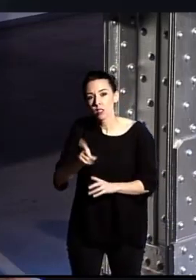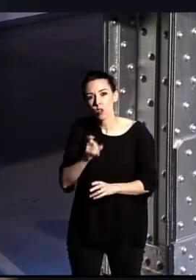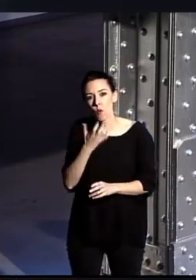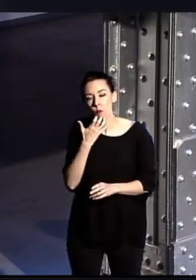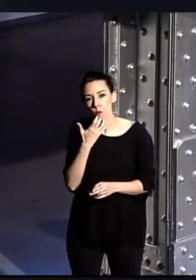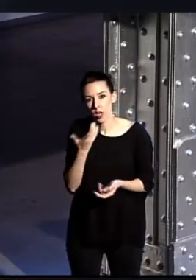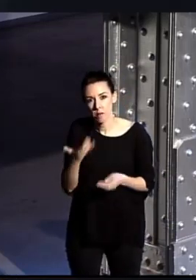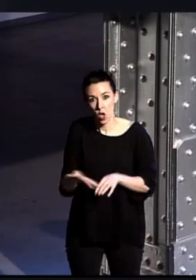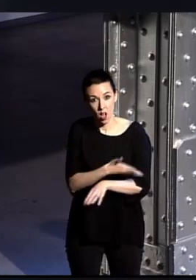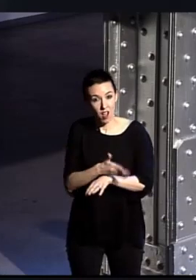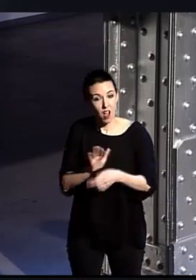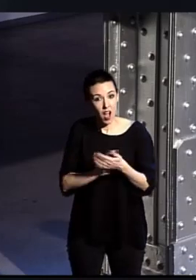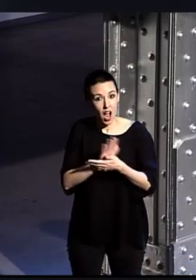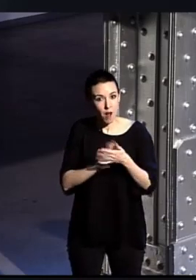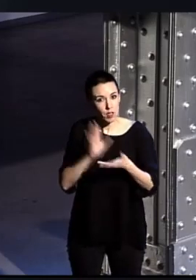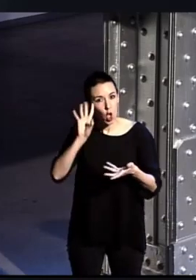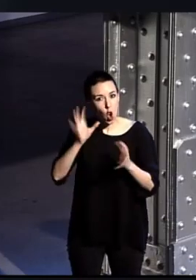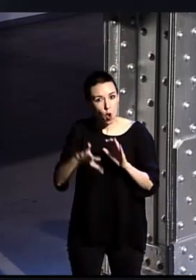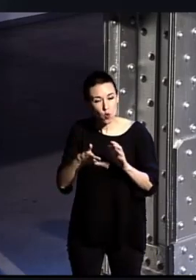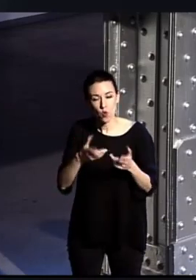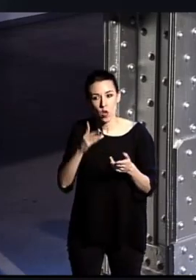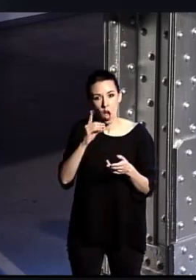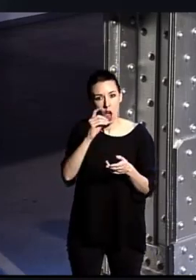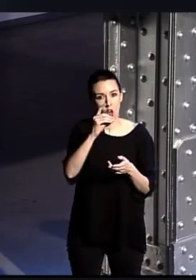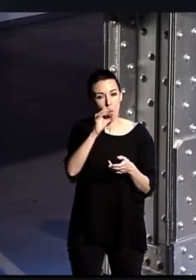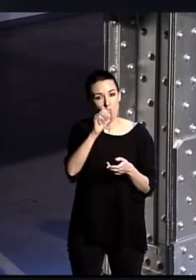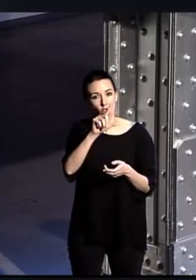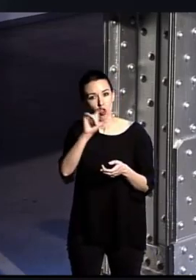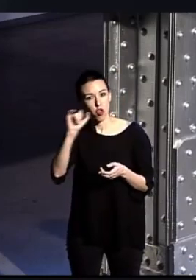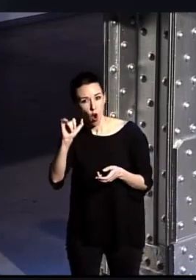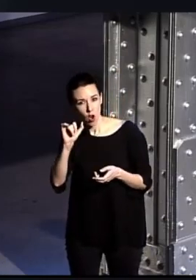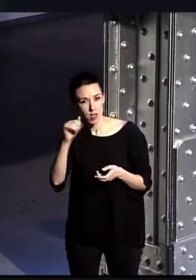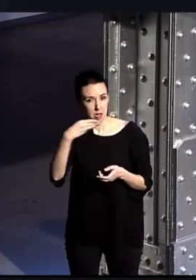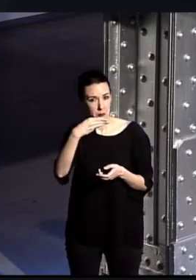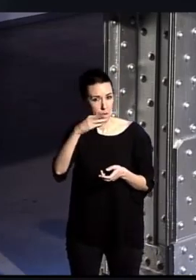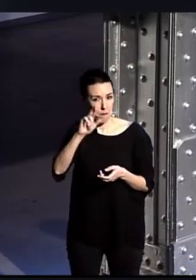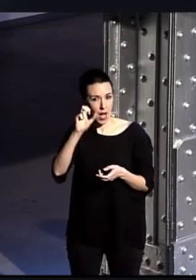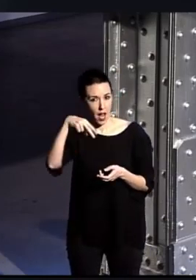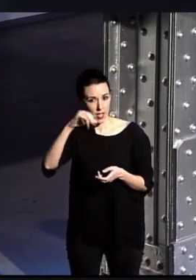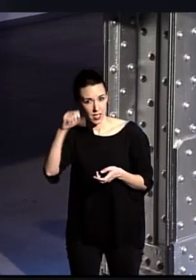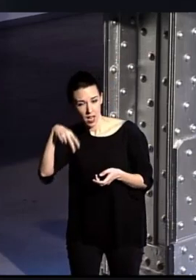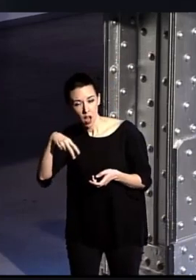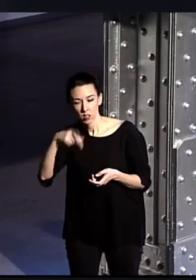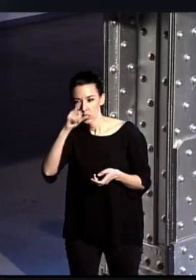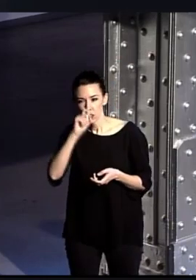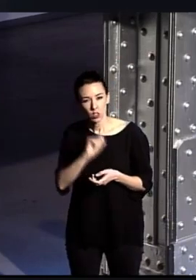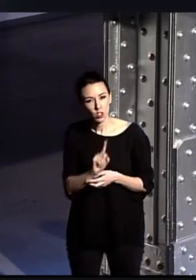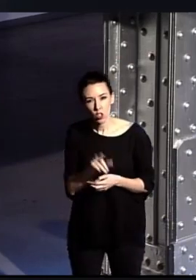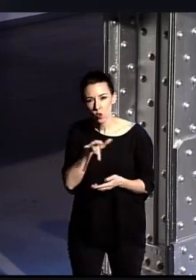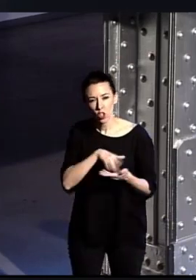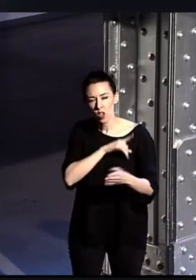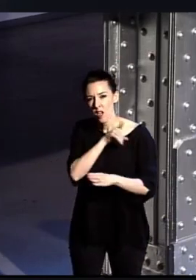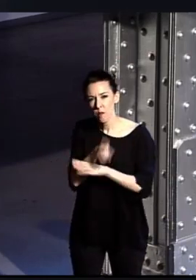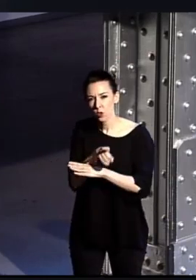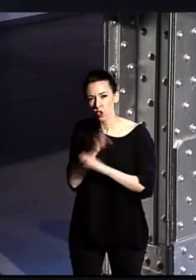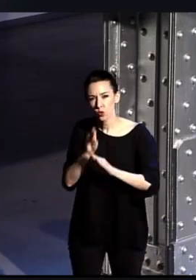por ejemplo, antes habéis hablado de La locura de Dolly Brannigan. En ese momento yo ahora mismo no recuerdo si es una imposición